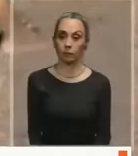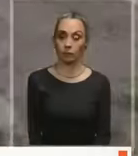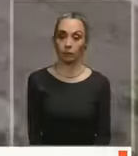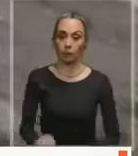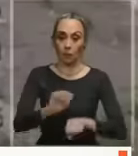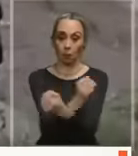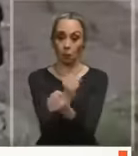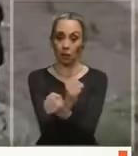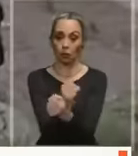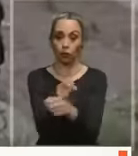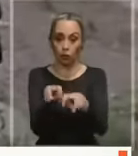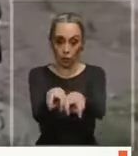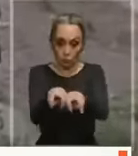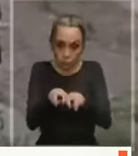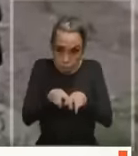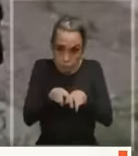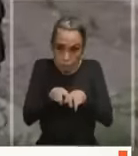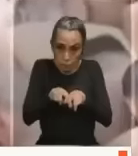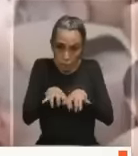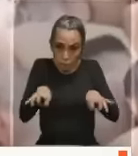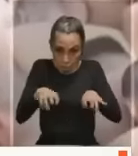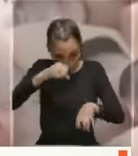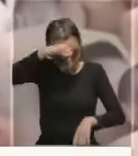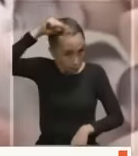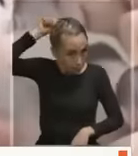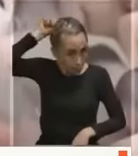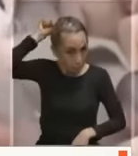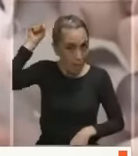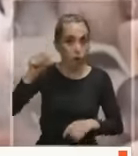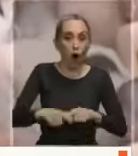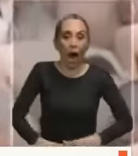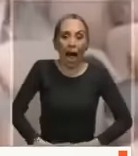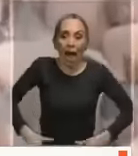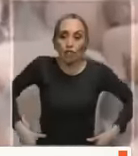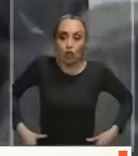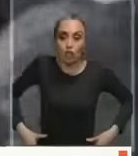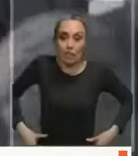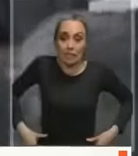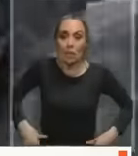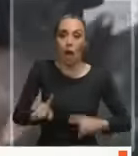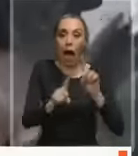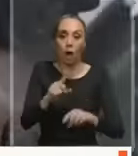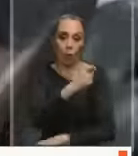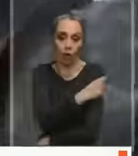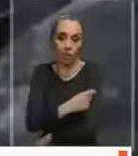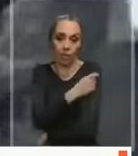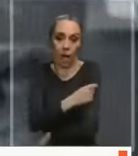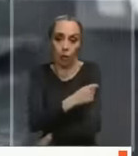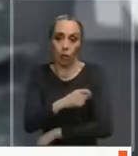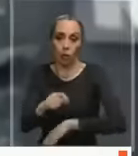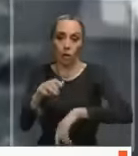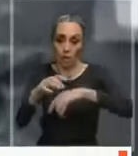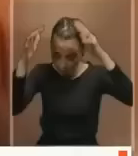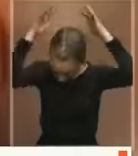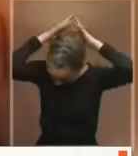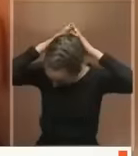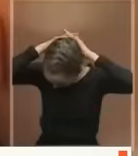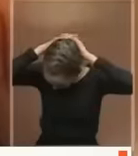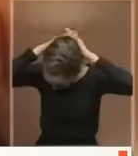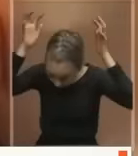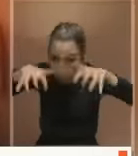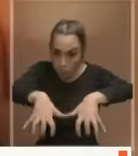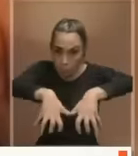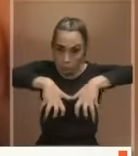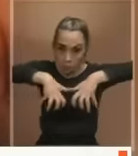Reos agrupados en el piso, rapados en ropa interior, algunos con tatuajes y las manos en la nuca. Si